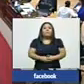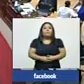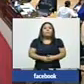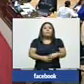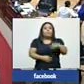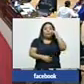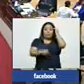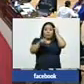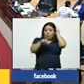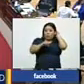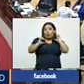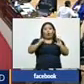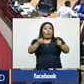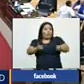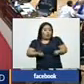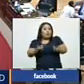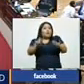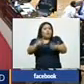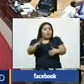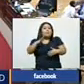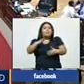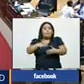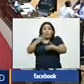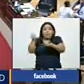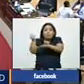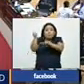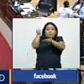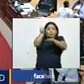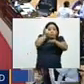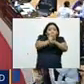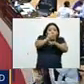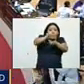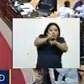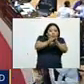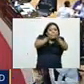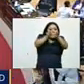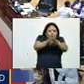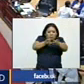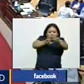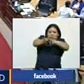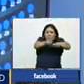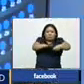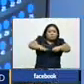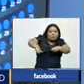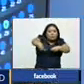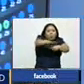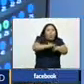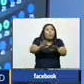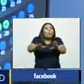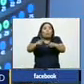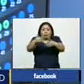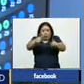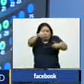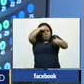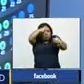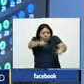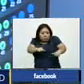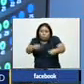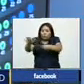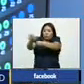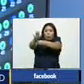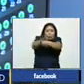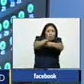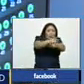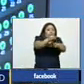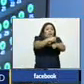El gobierno ya cuenta con los fondos para la primera fase del plan de control territorial. Por unanimidad, las fracciones